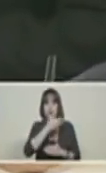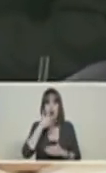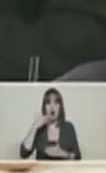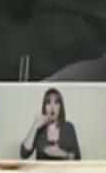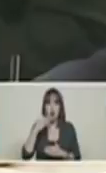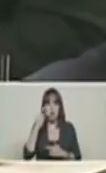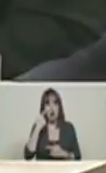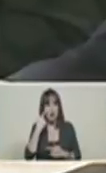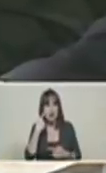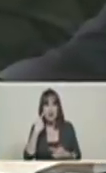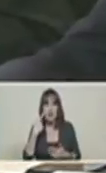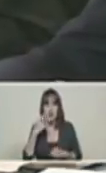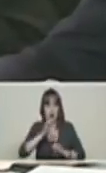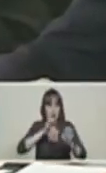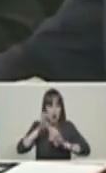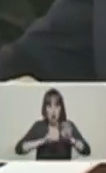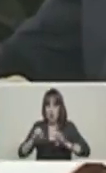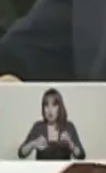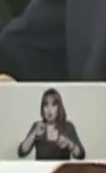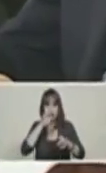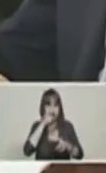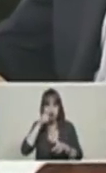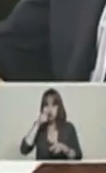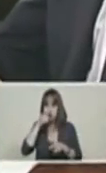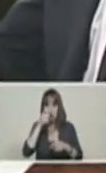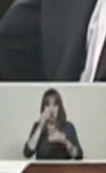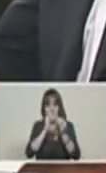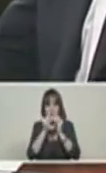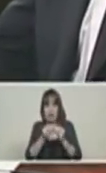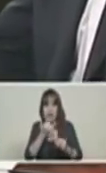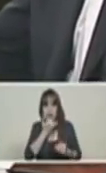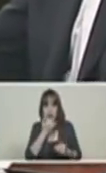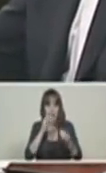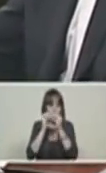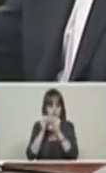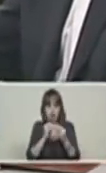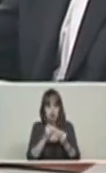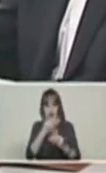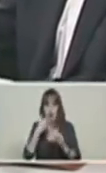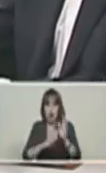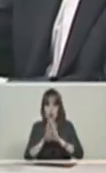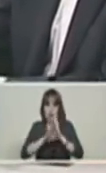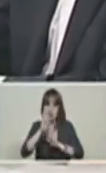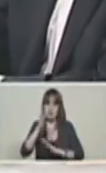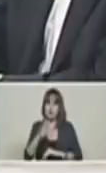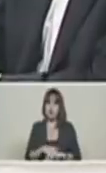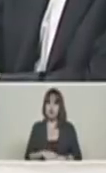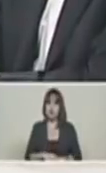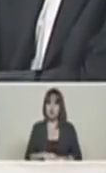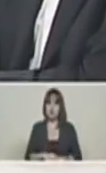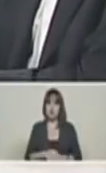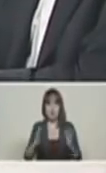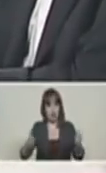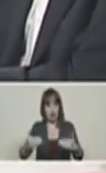estar pendiente, vigilando los factores de corrección. Y además los CLAP. Los